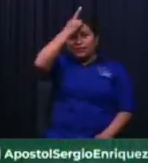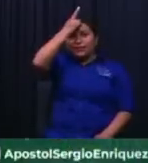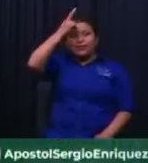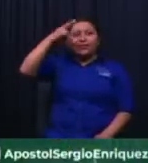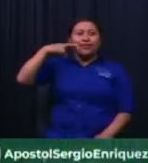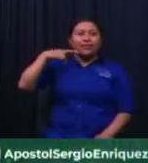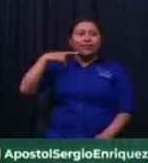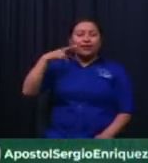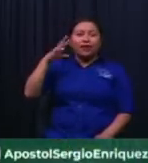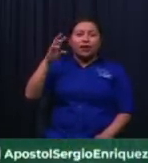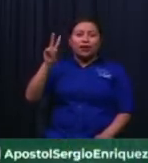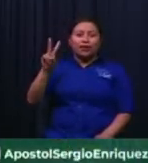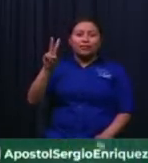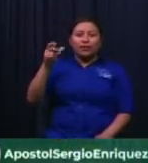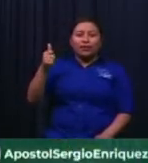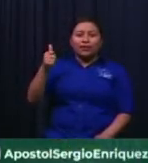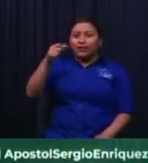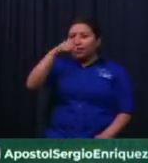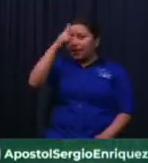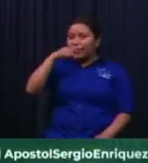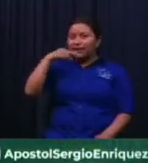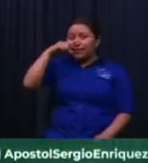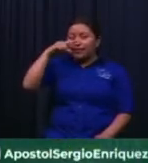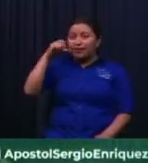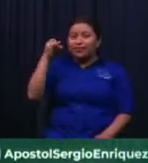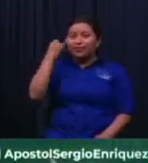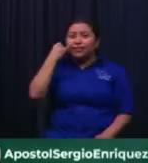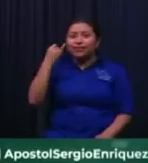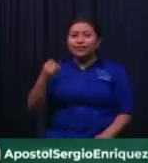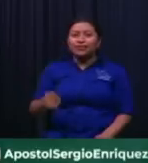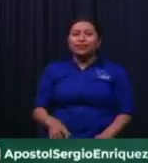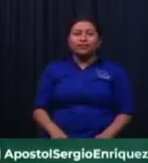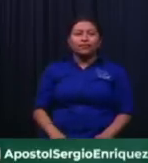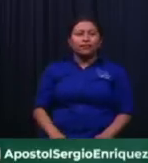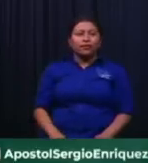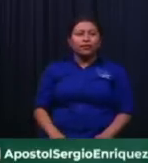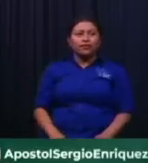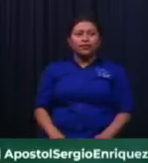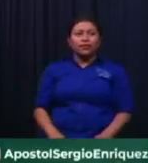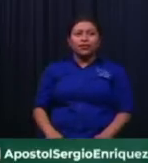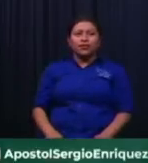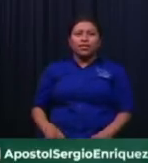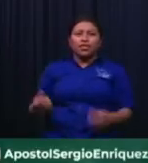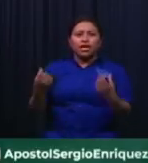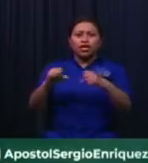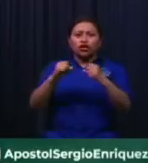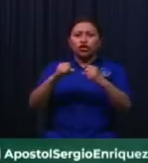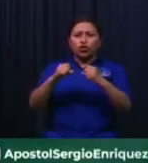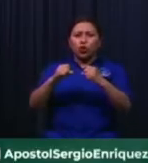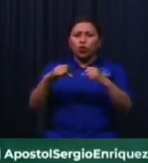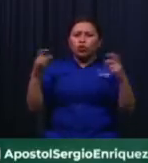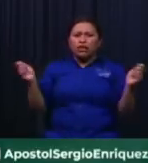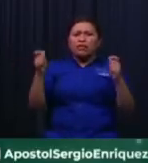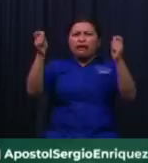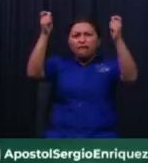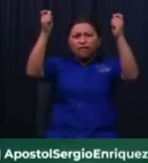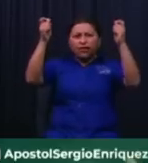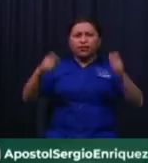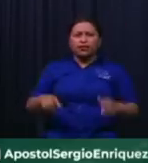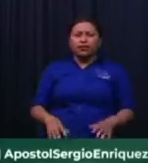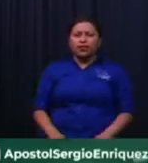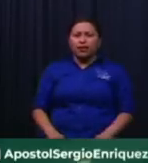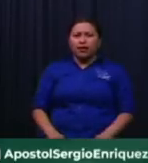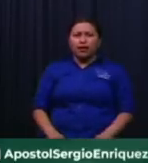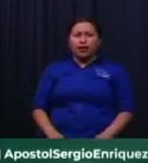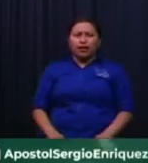rey Asuero. Ella hizo su propio chonguengue, ¿verdad, hermano? Hizo su fiesta. ¿Y qué le importó?